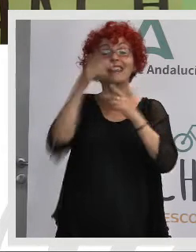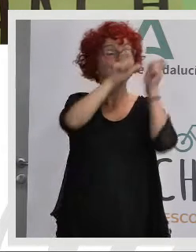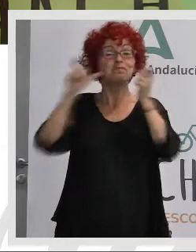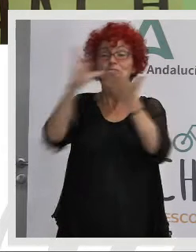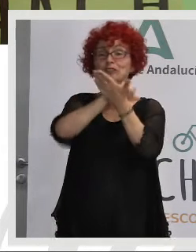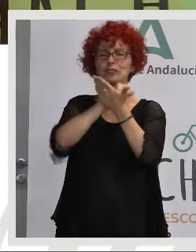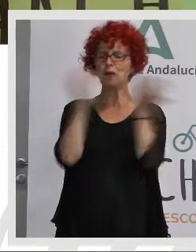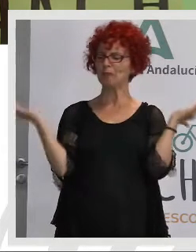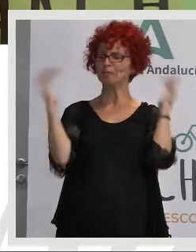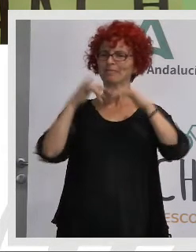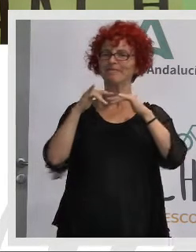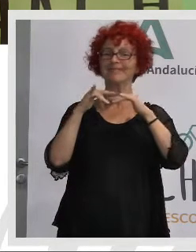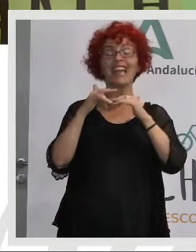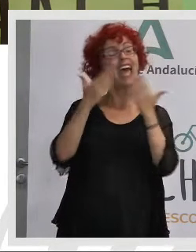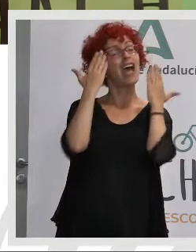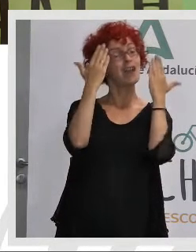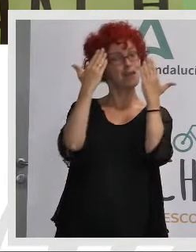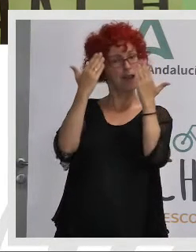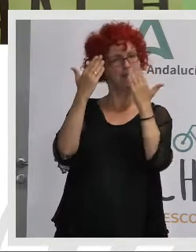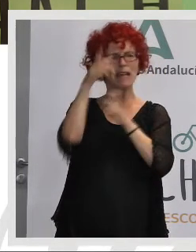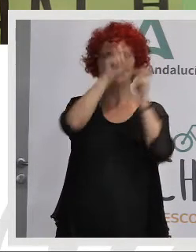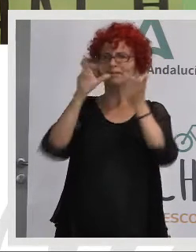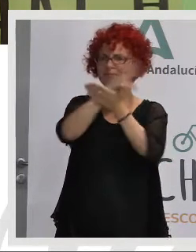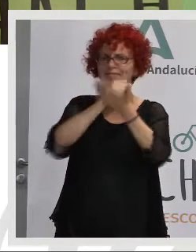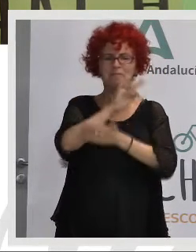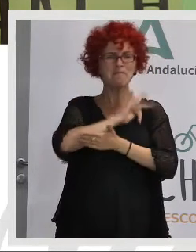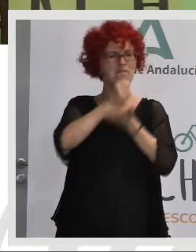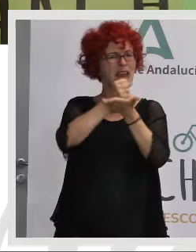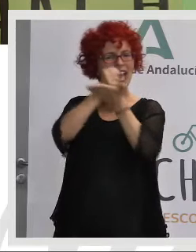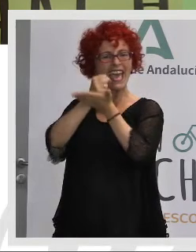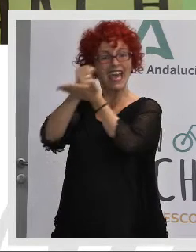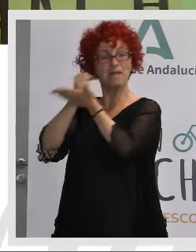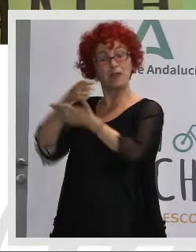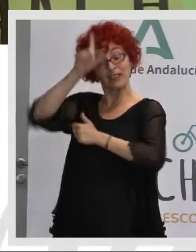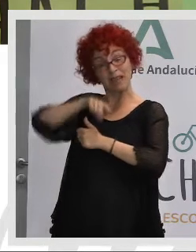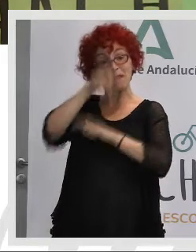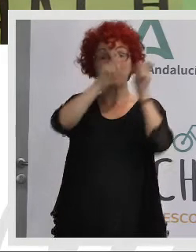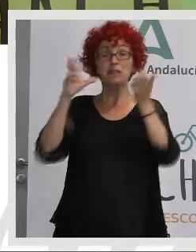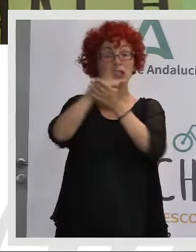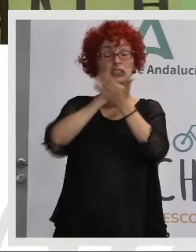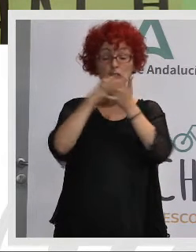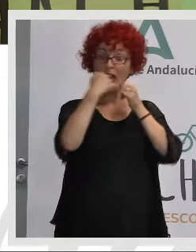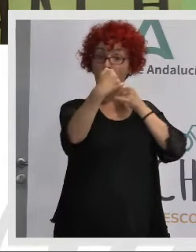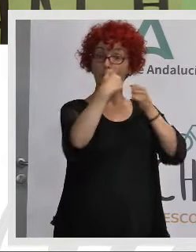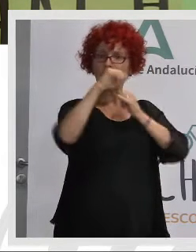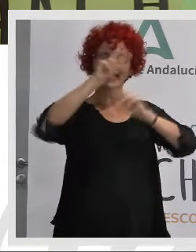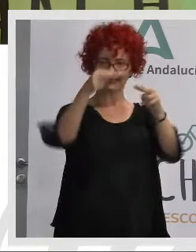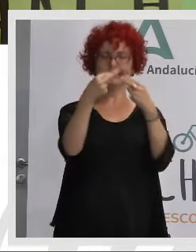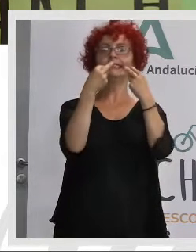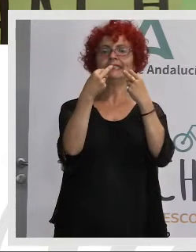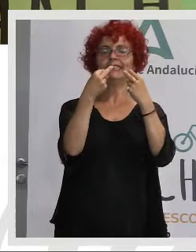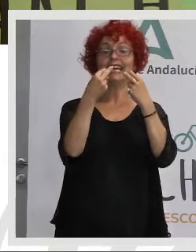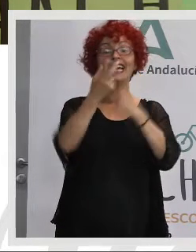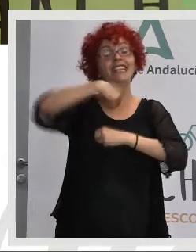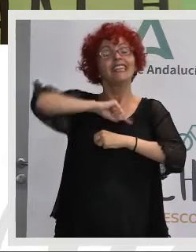aquí presentes. Enhorabuena, por supuesto, a los galardonados. También damos la bienvenida a los que nos siguen por streaming, que son todos los centros